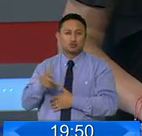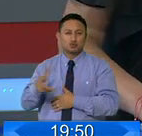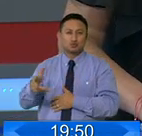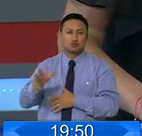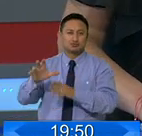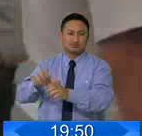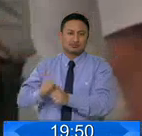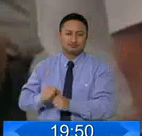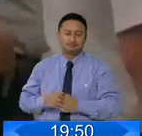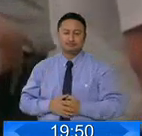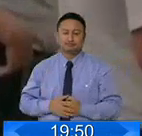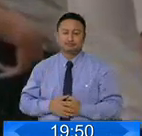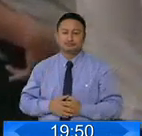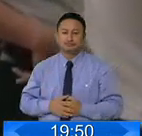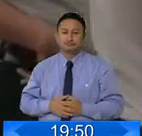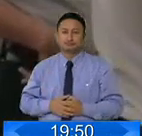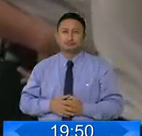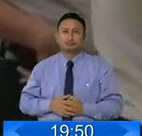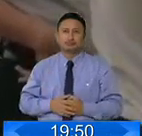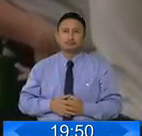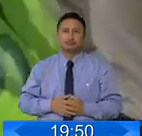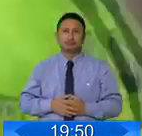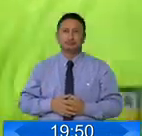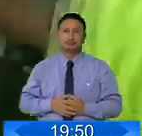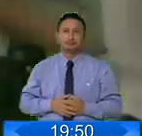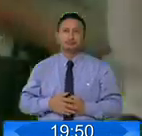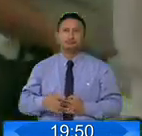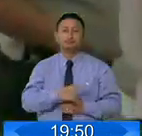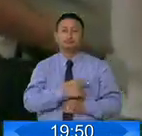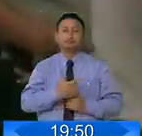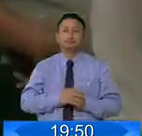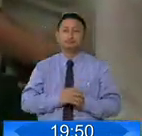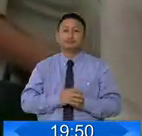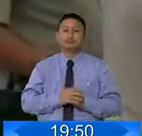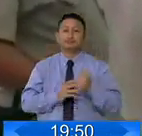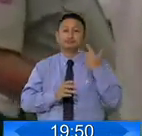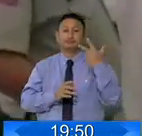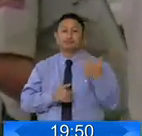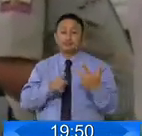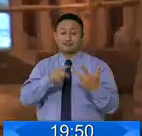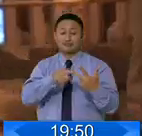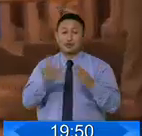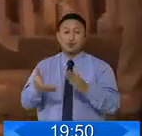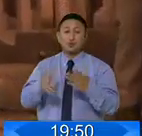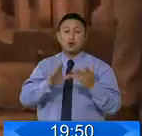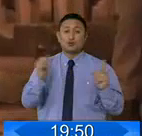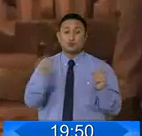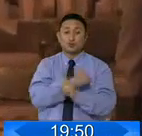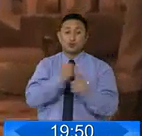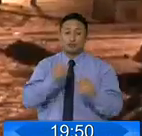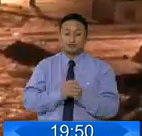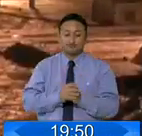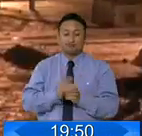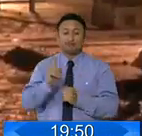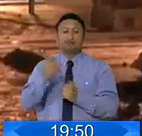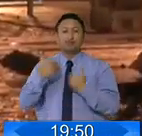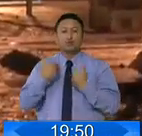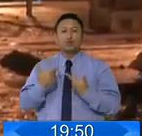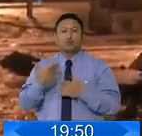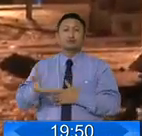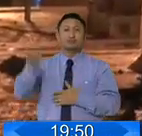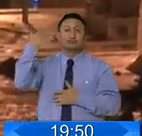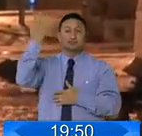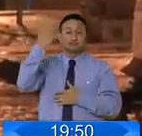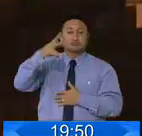asaltos. Al menos estarían relacionados en tres muertes violentas en menos de un mes. El primer levantamiento del cadáver fue el